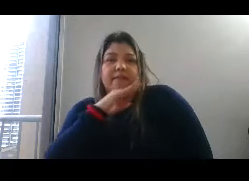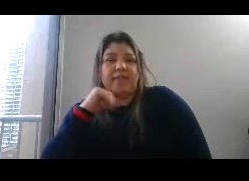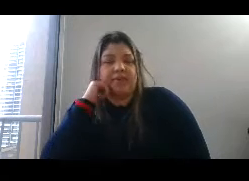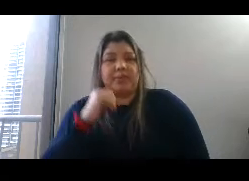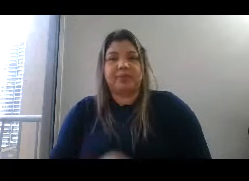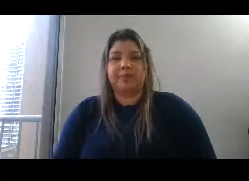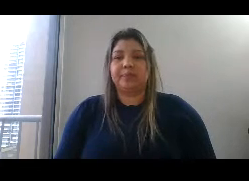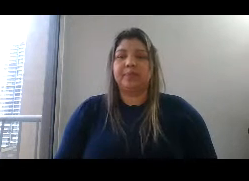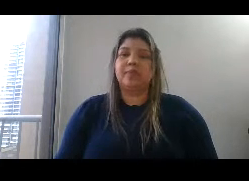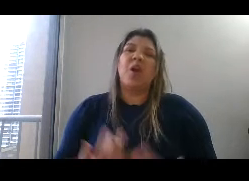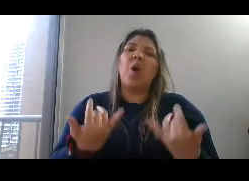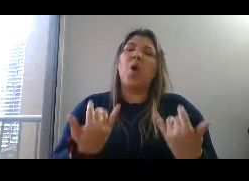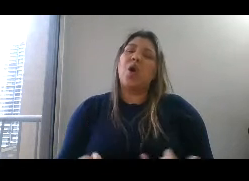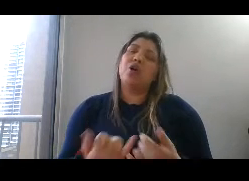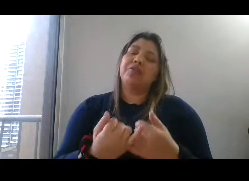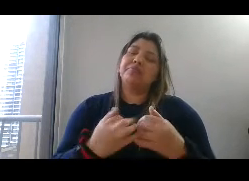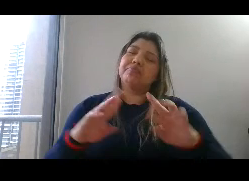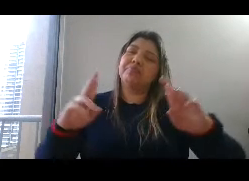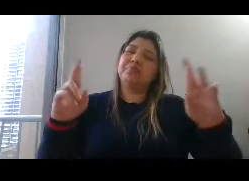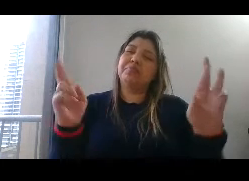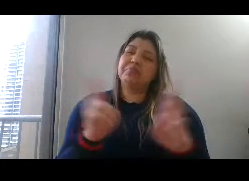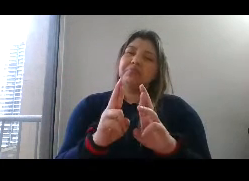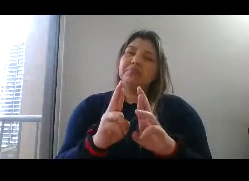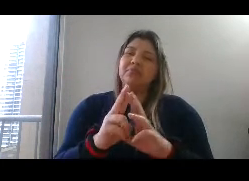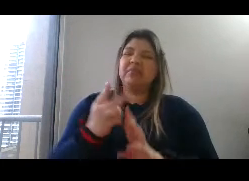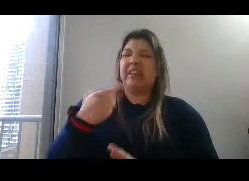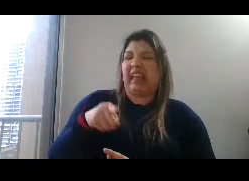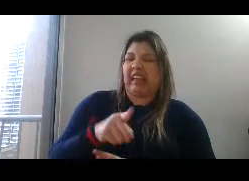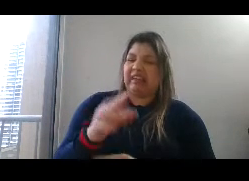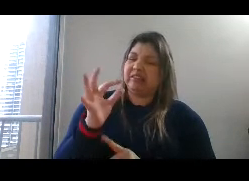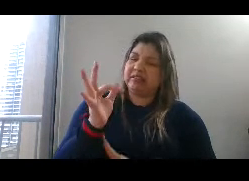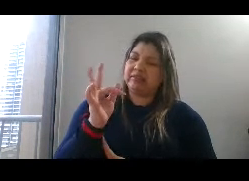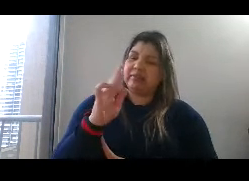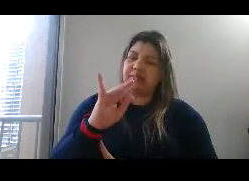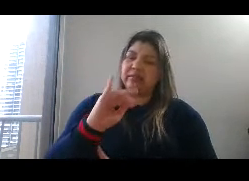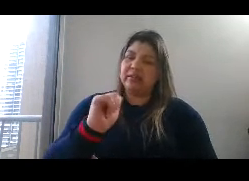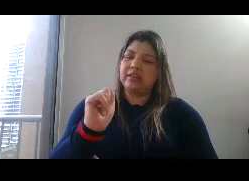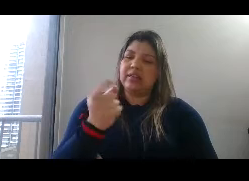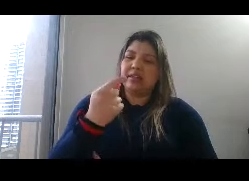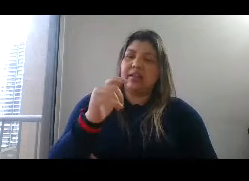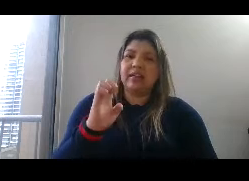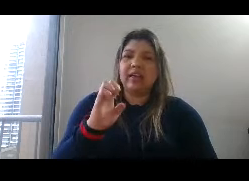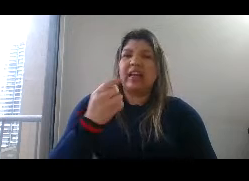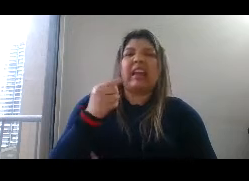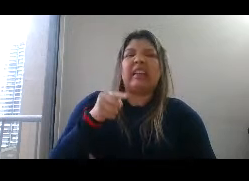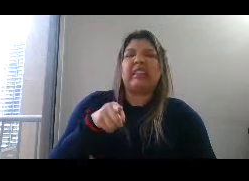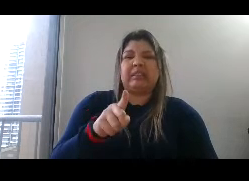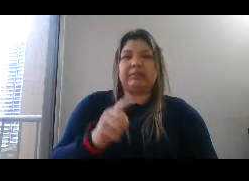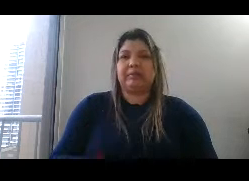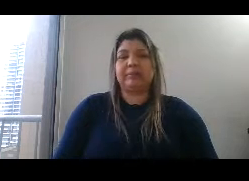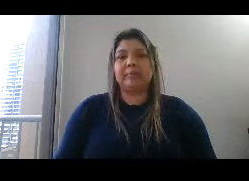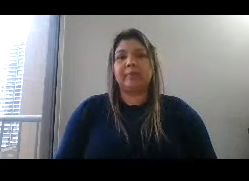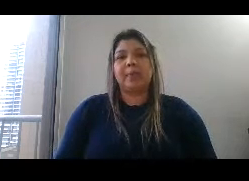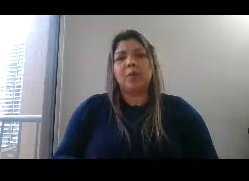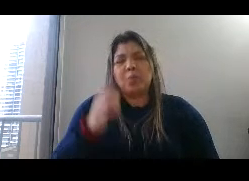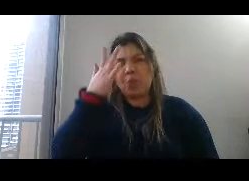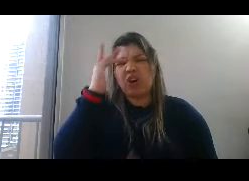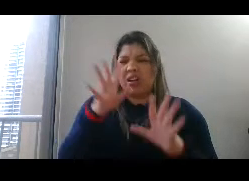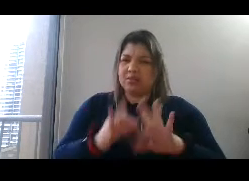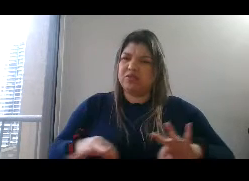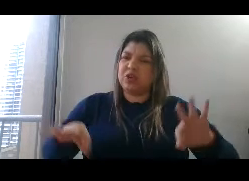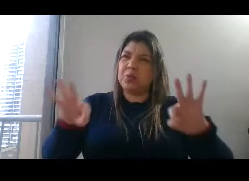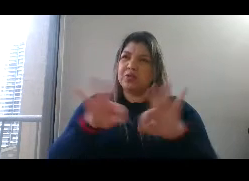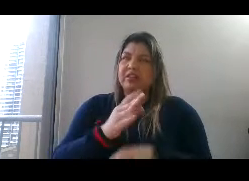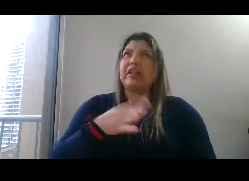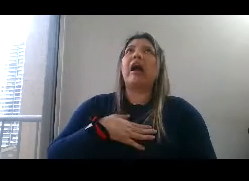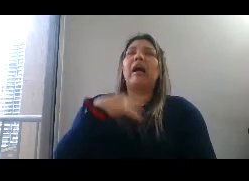a hacer un breve resumen de lo que es un triaje, porque es importante que nosotros tengamos claro este concepto de